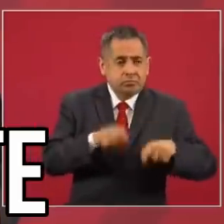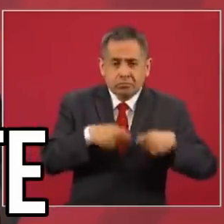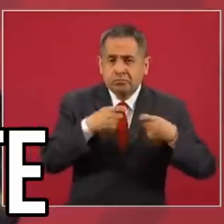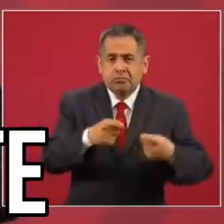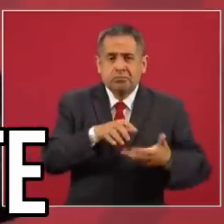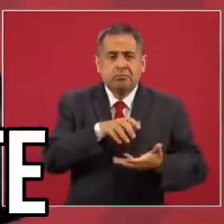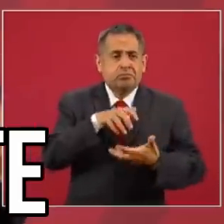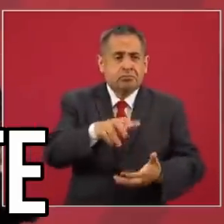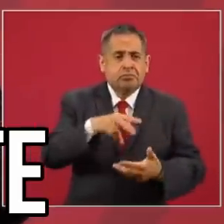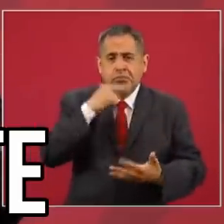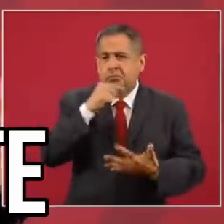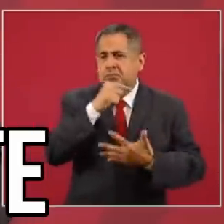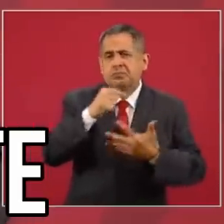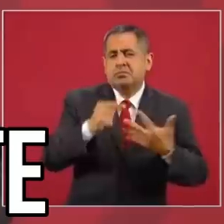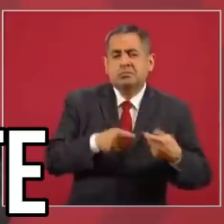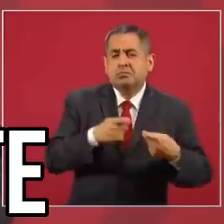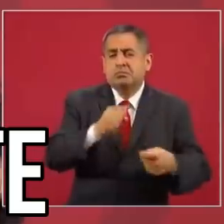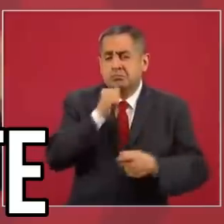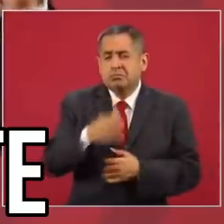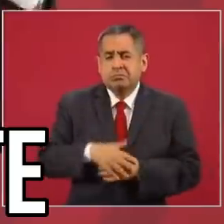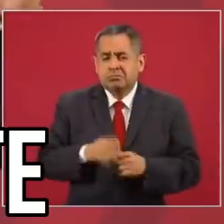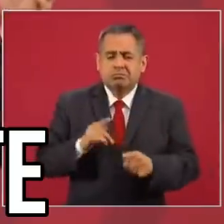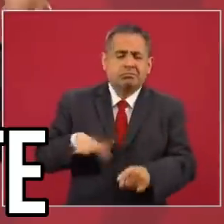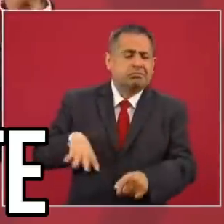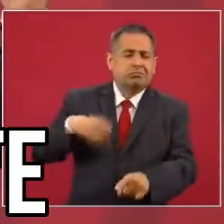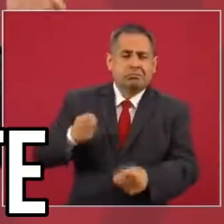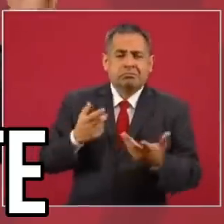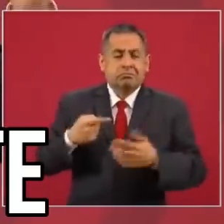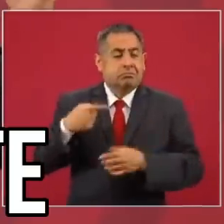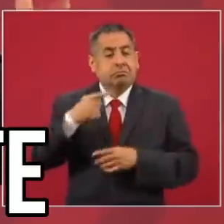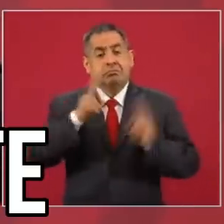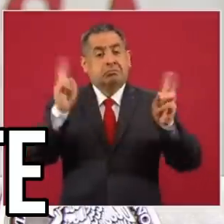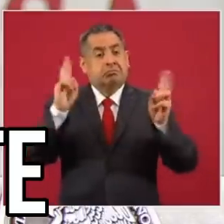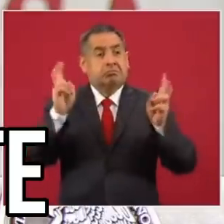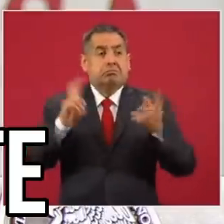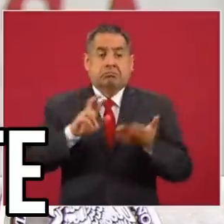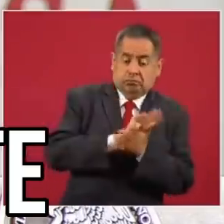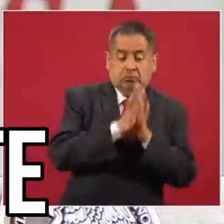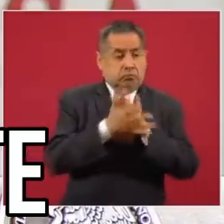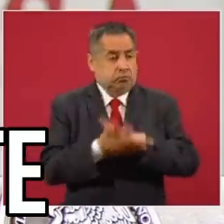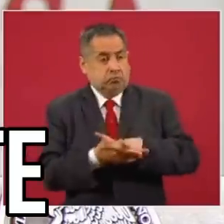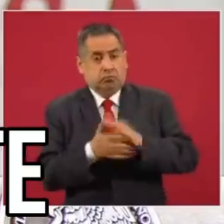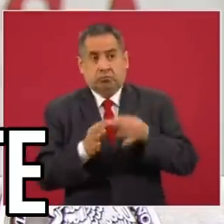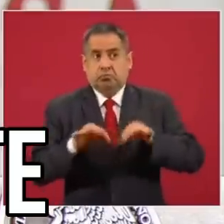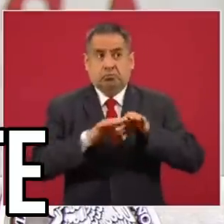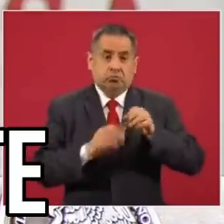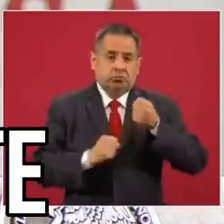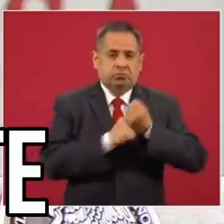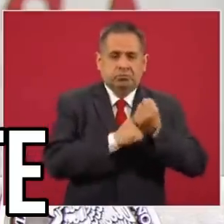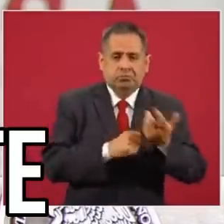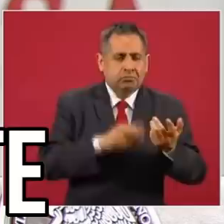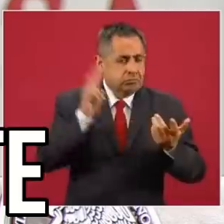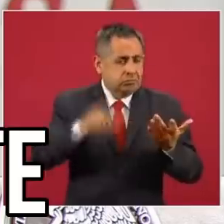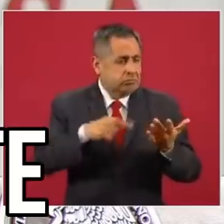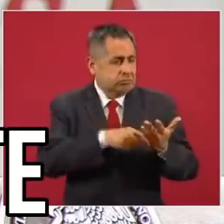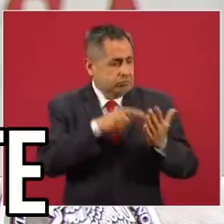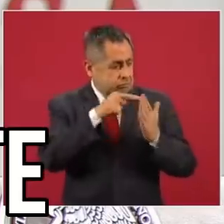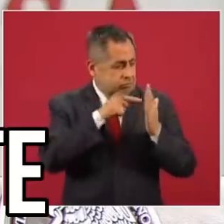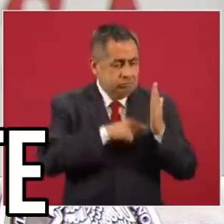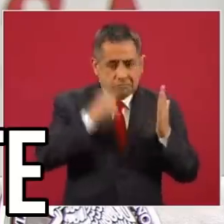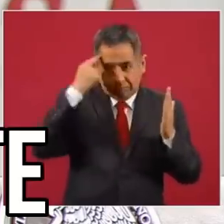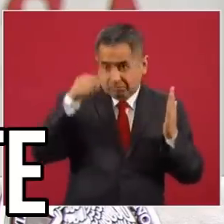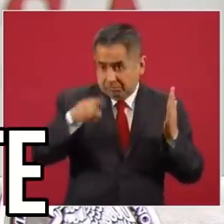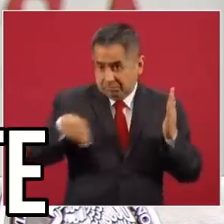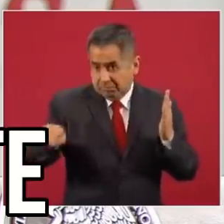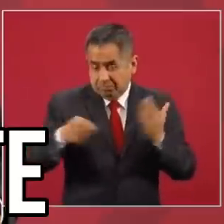trabajadores, se abusó. Son las llamadas reformas estructurales, que no se hicieron pensando en beneficiar